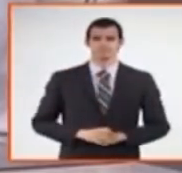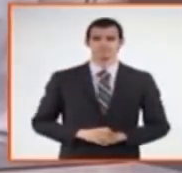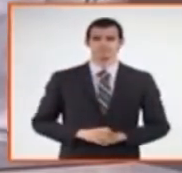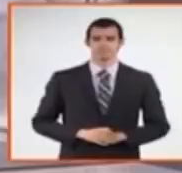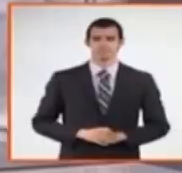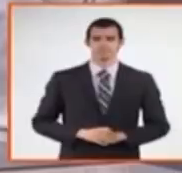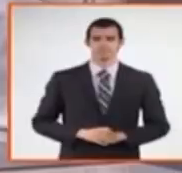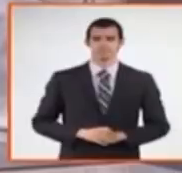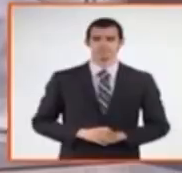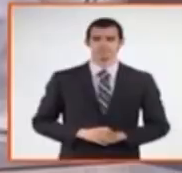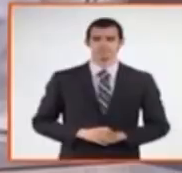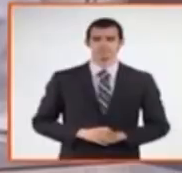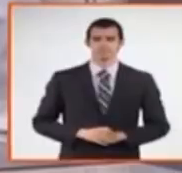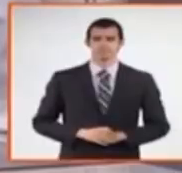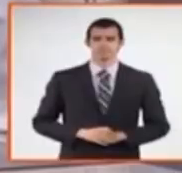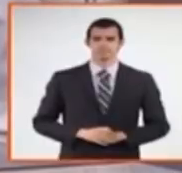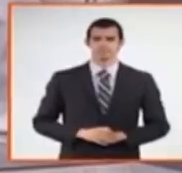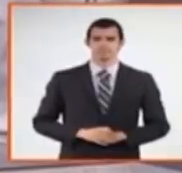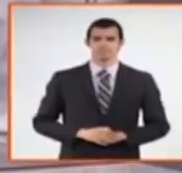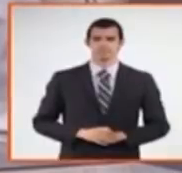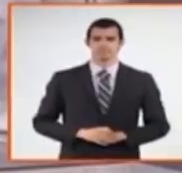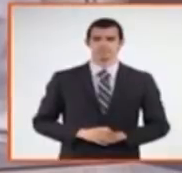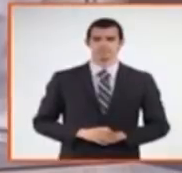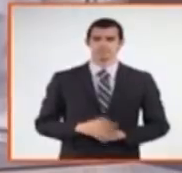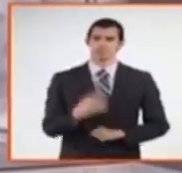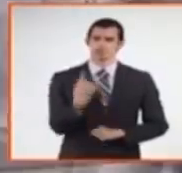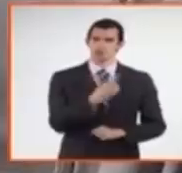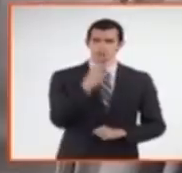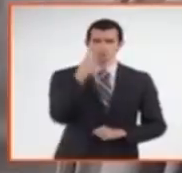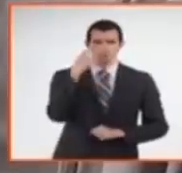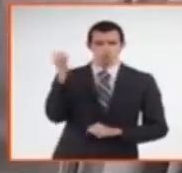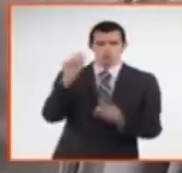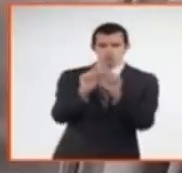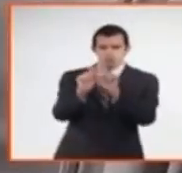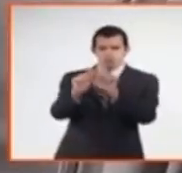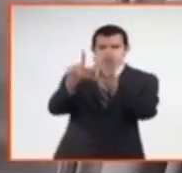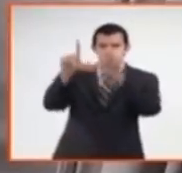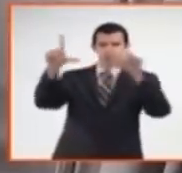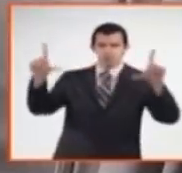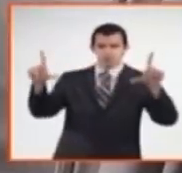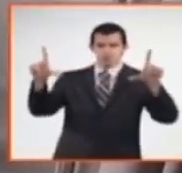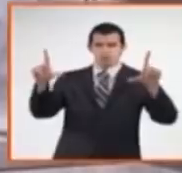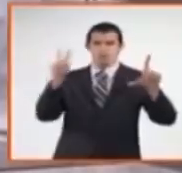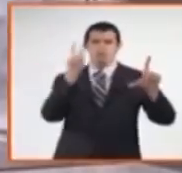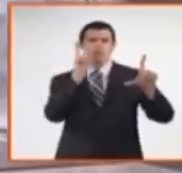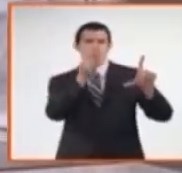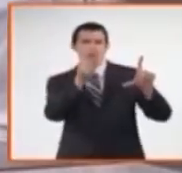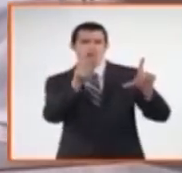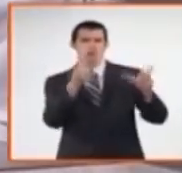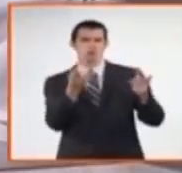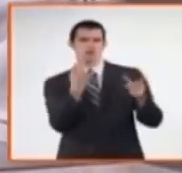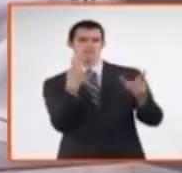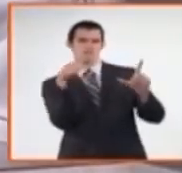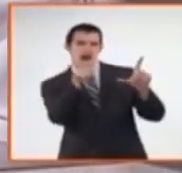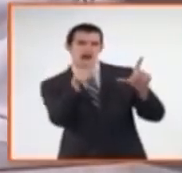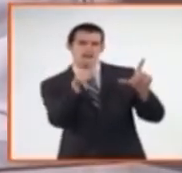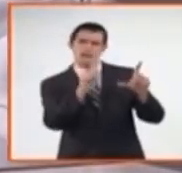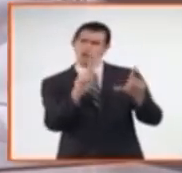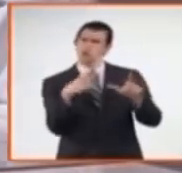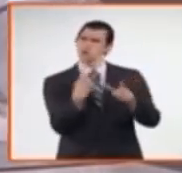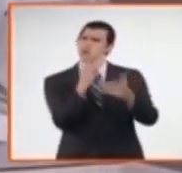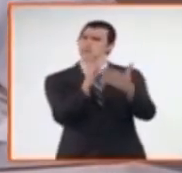estas pantallas se la ha quitado el texto completamente para apreciar mejor para que las personas puedan solamente con los elementos que si